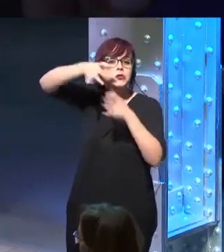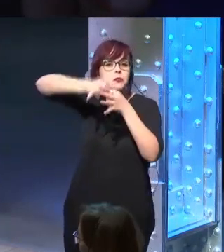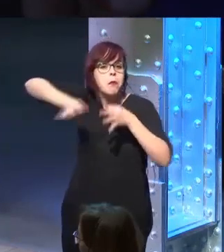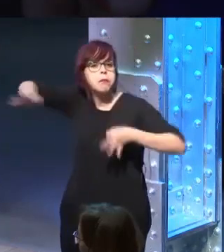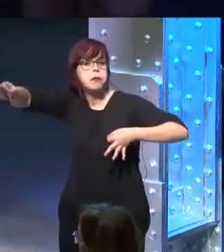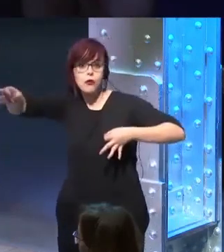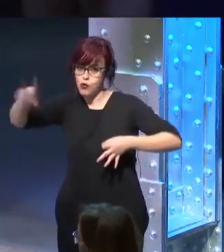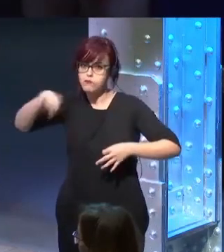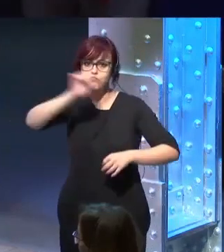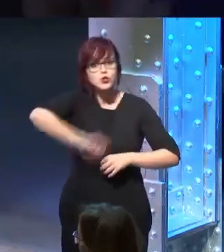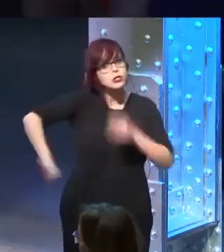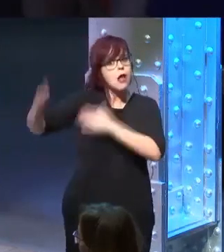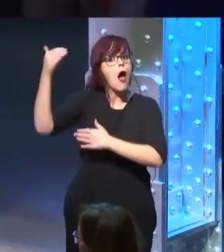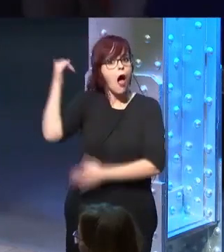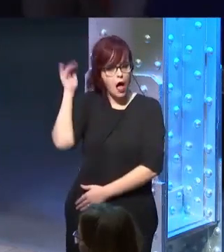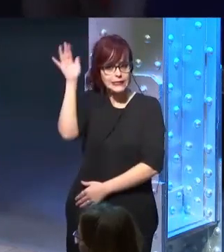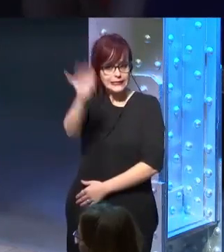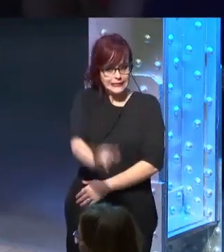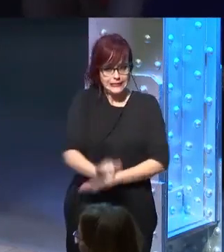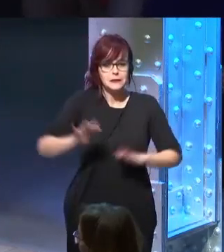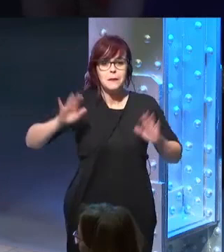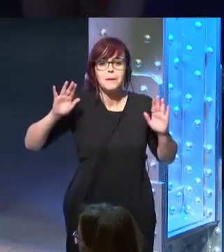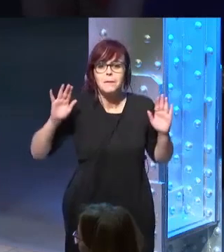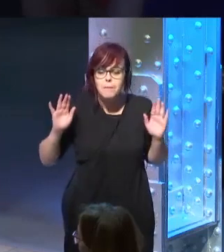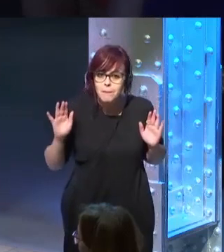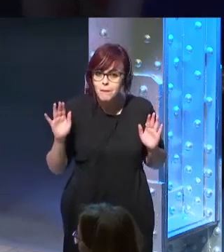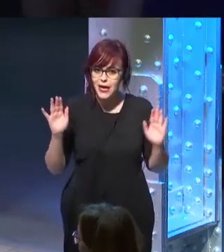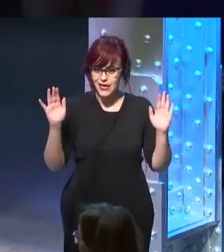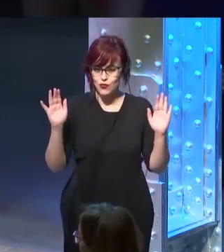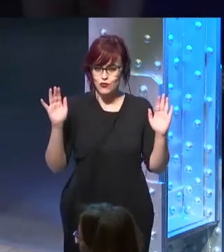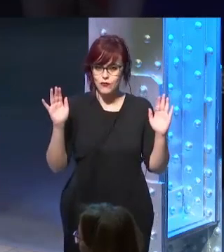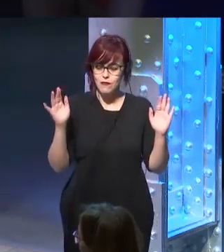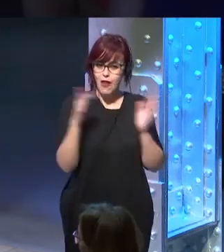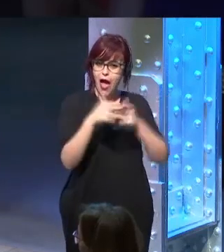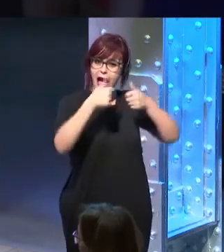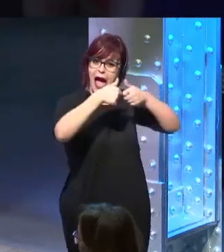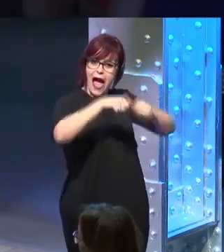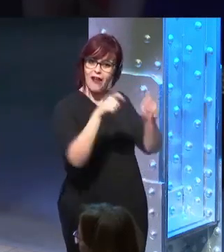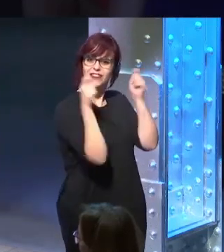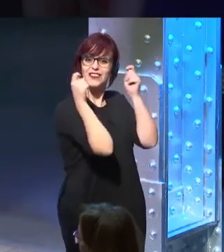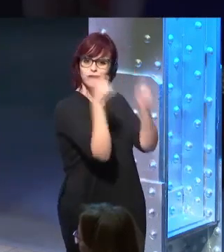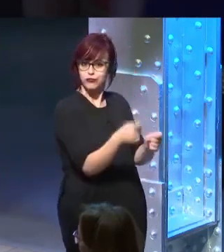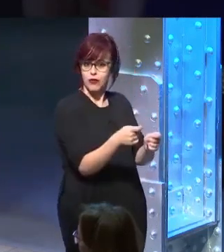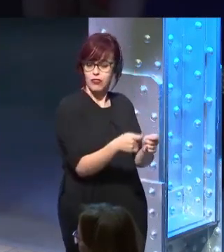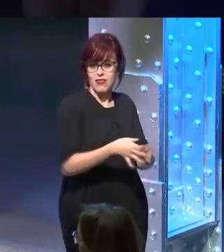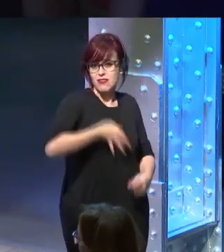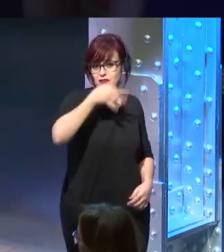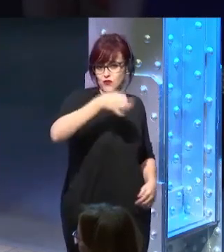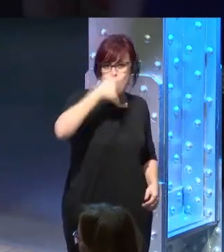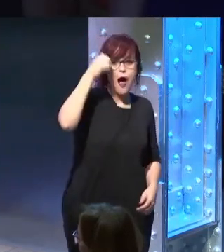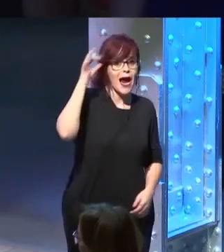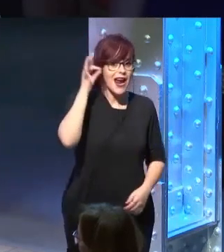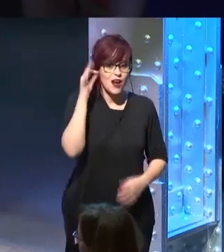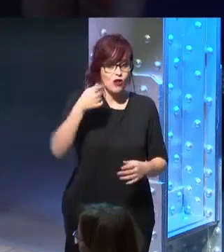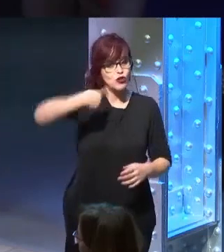Esto fue hace mucho tiempo, pero sin duda es el atributo y es la tradición del discurso de género que nosotros hemos